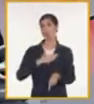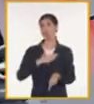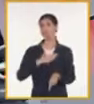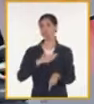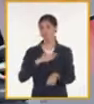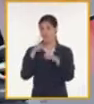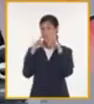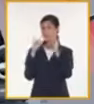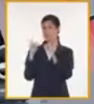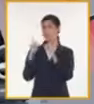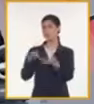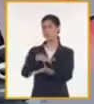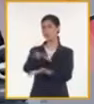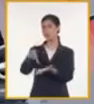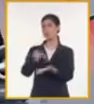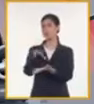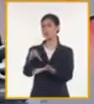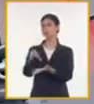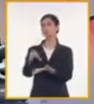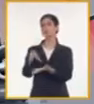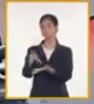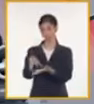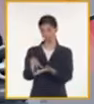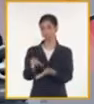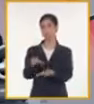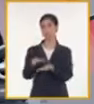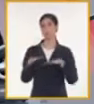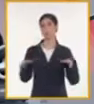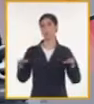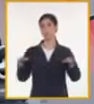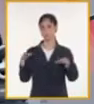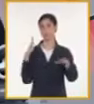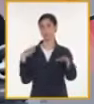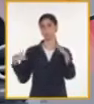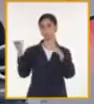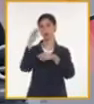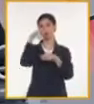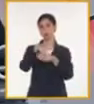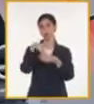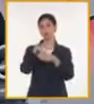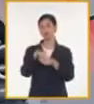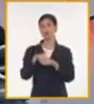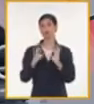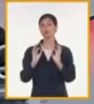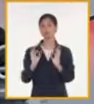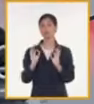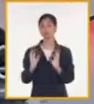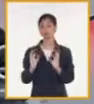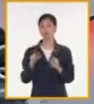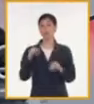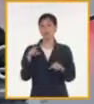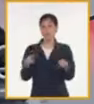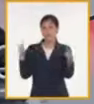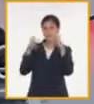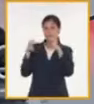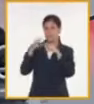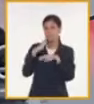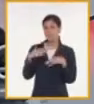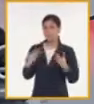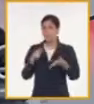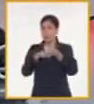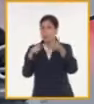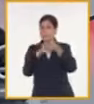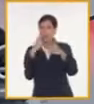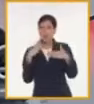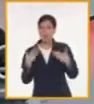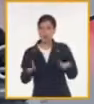información a través de este propio órgano Y que ahora pues después de las investigaciones arrojó importantes